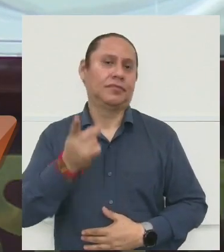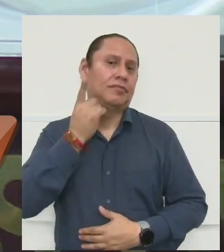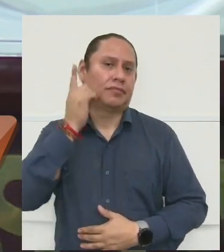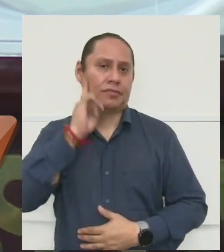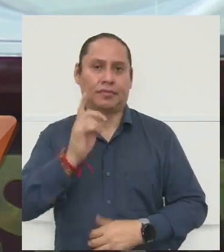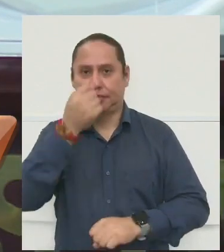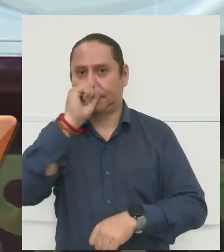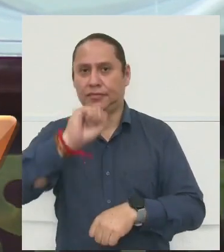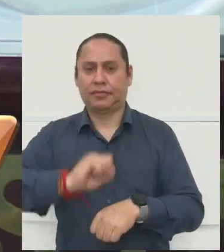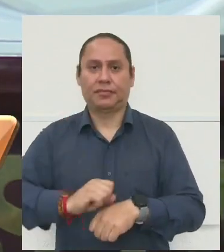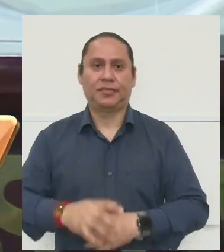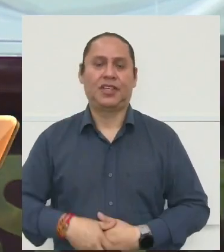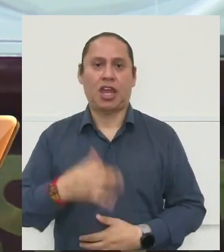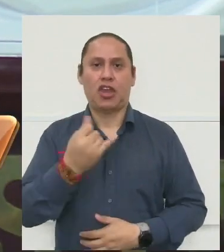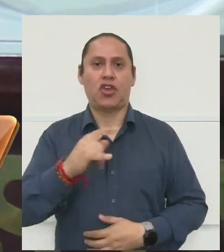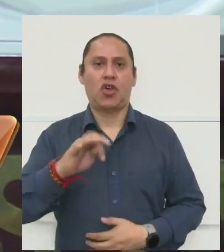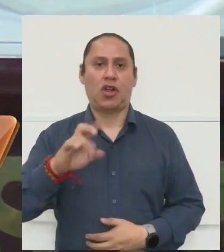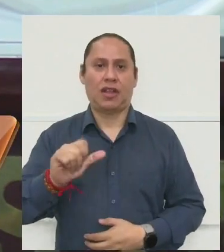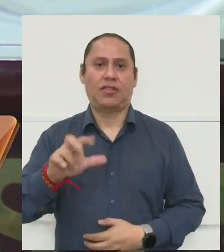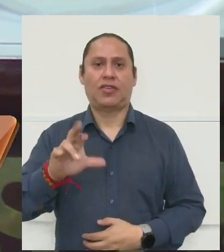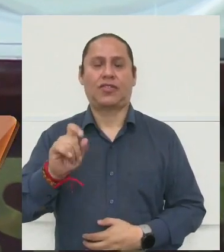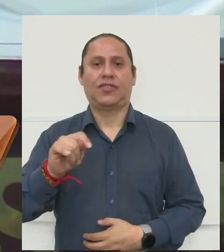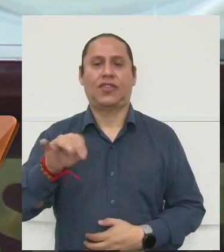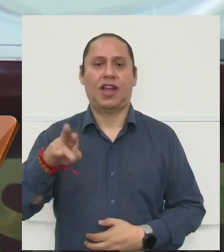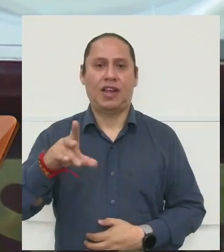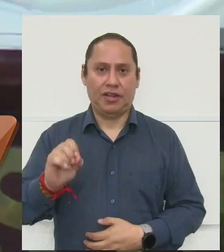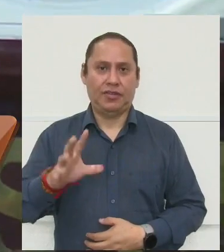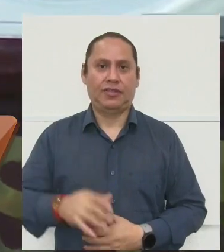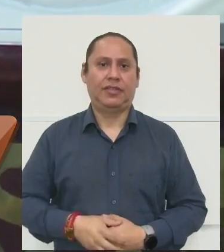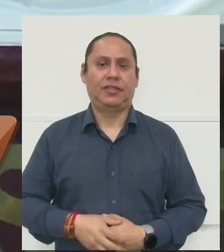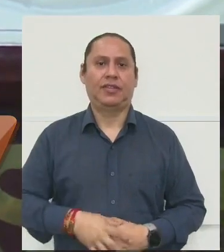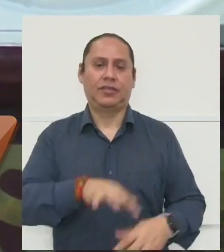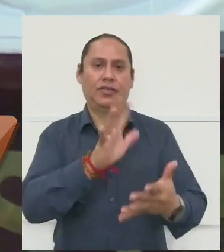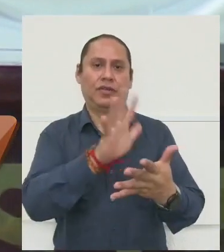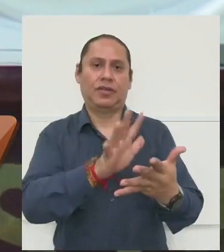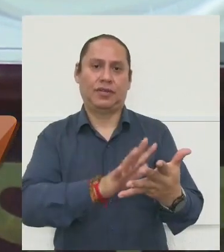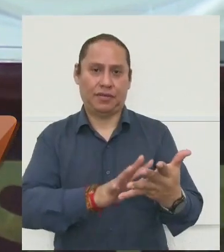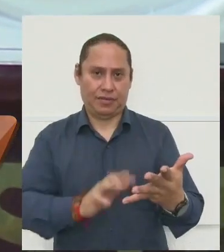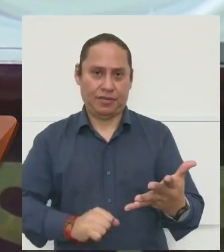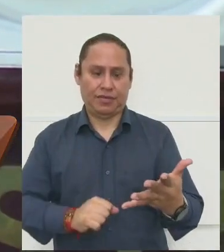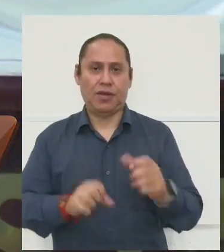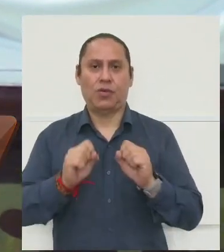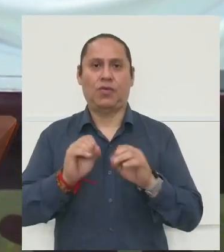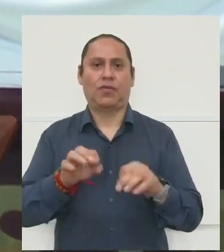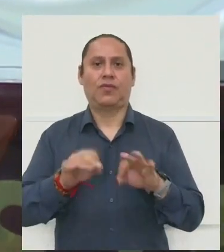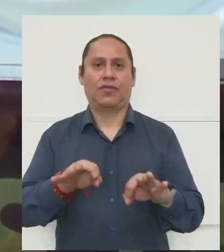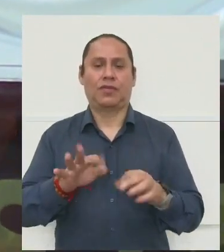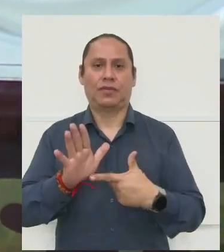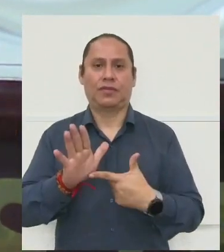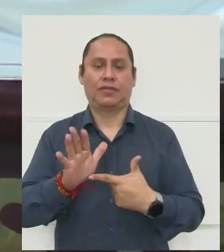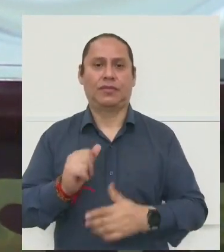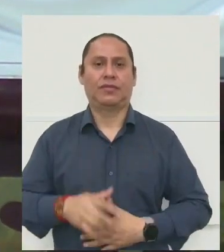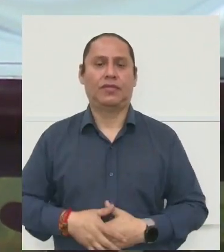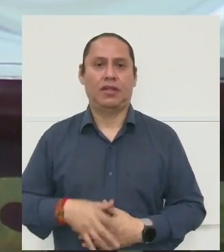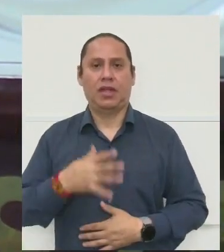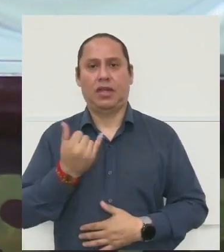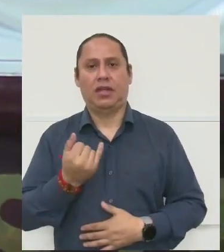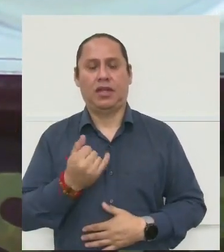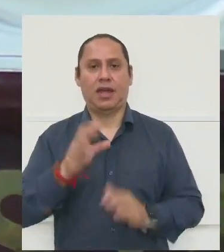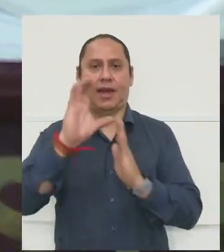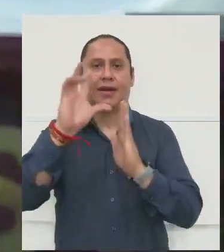diputada secretaria Yolanda del Rosario Correa González de lectura al oficio de remisión y al